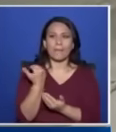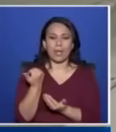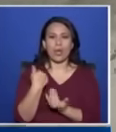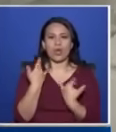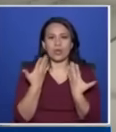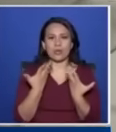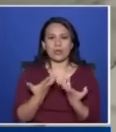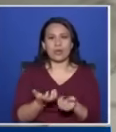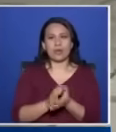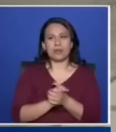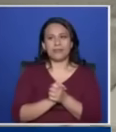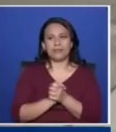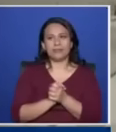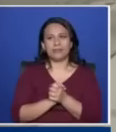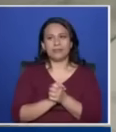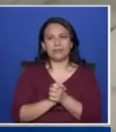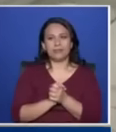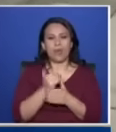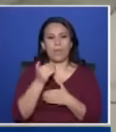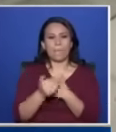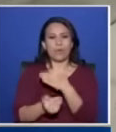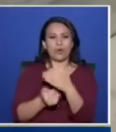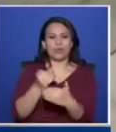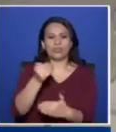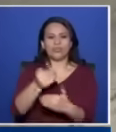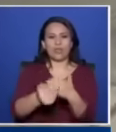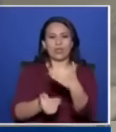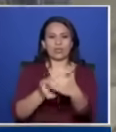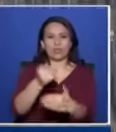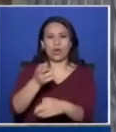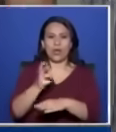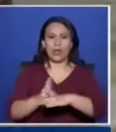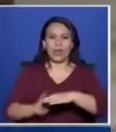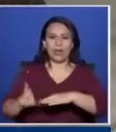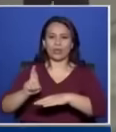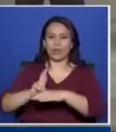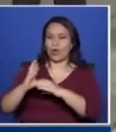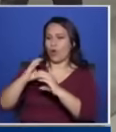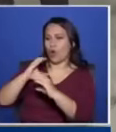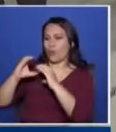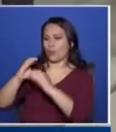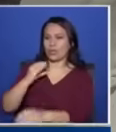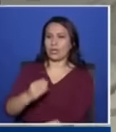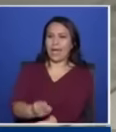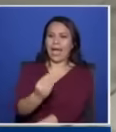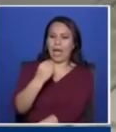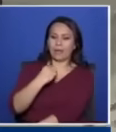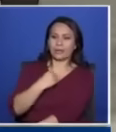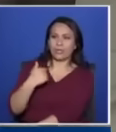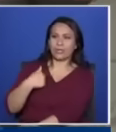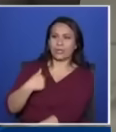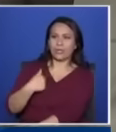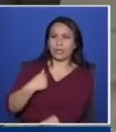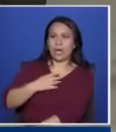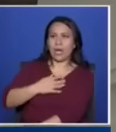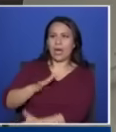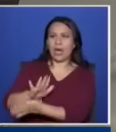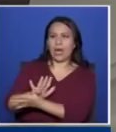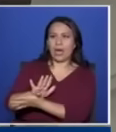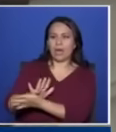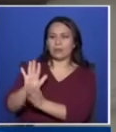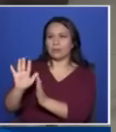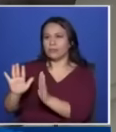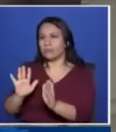medidas? Son procesos que se siguen, ¿no? O sea, el rector nos comunica a nosotros y lo que decimos es que mantengamos la calma,